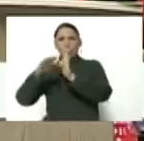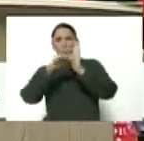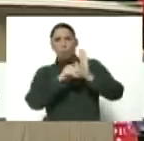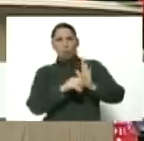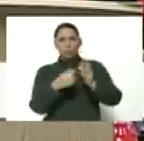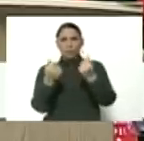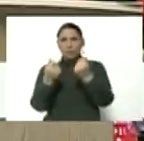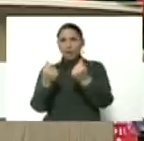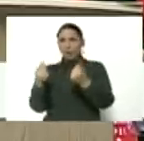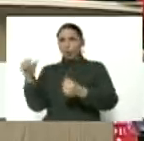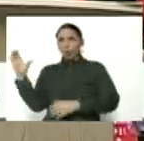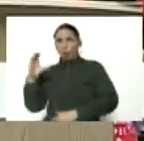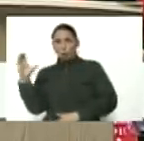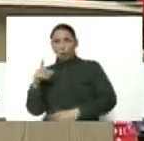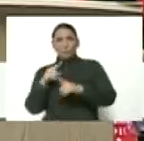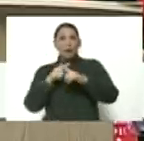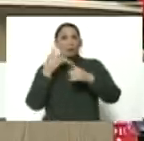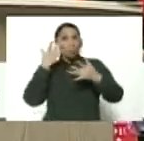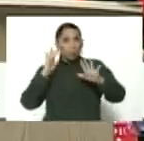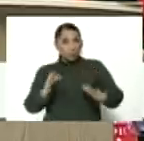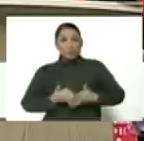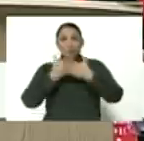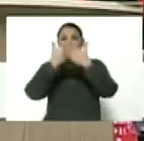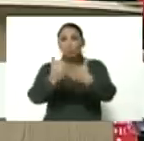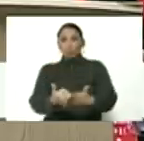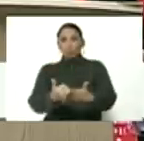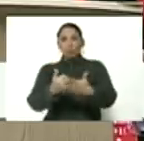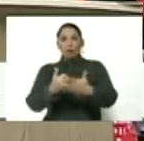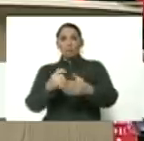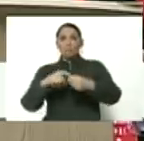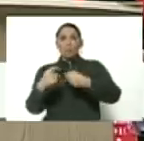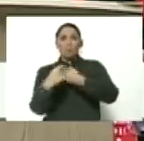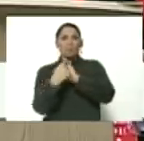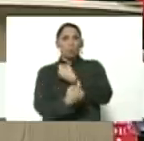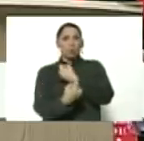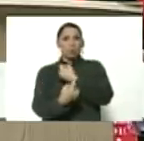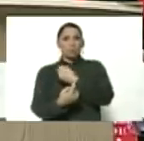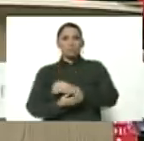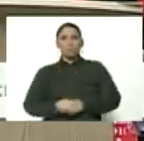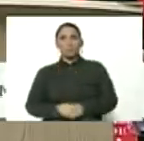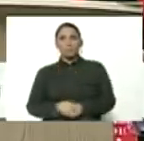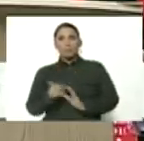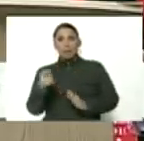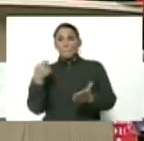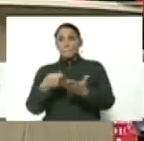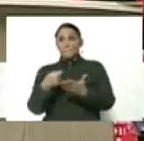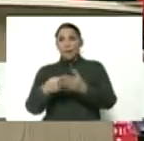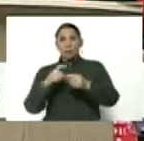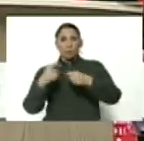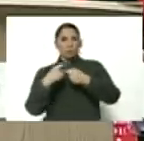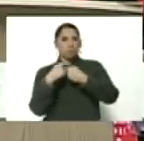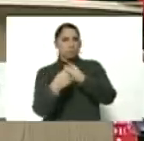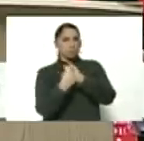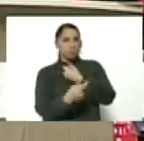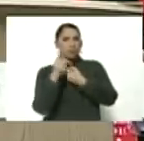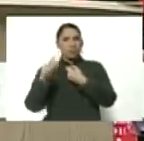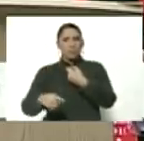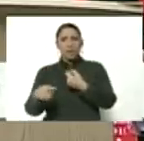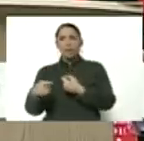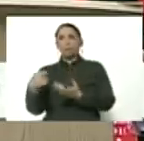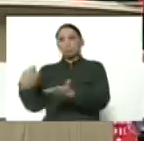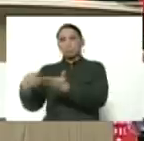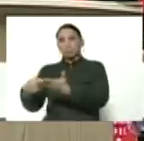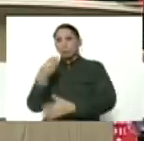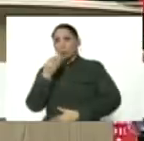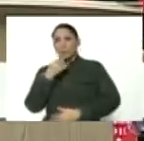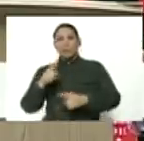eran para ayuda a los desertores, y no era ayuda a desertores, era el pago a los desertores, la manutención de los desertores,